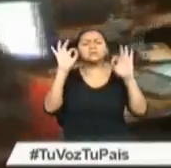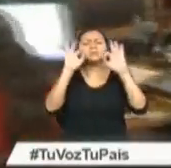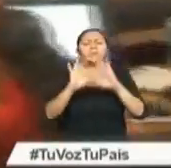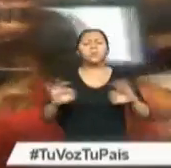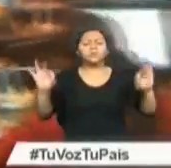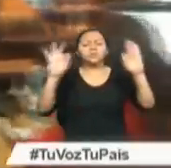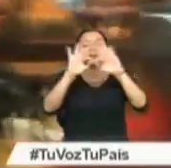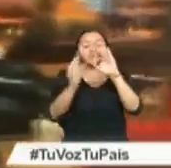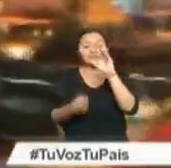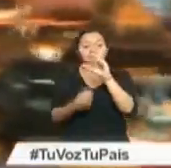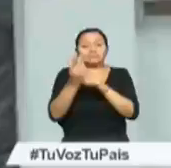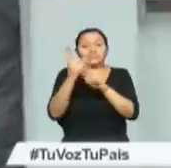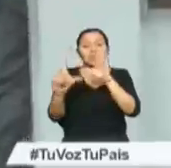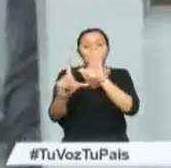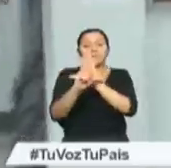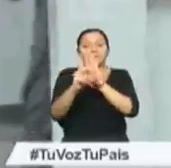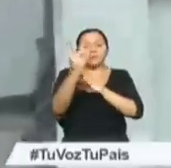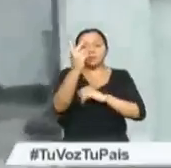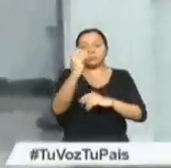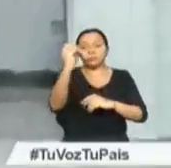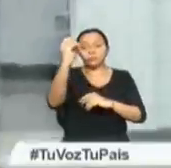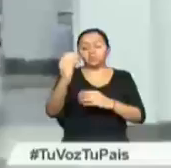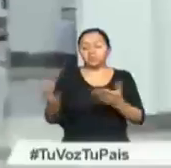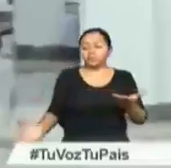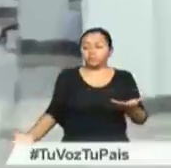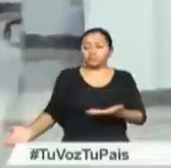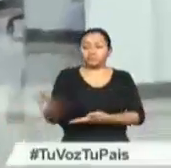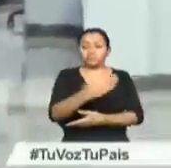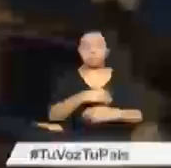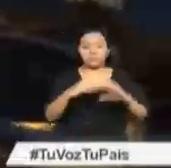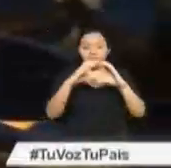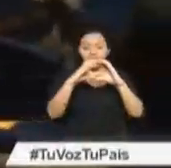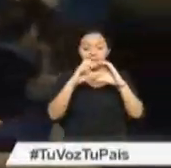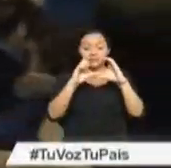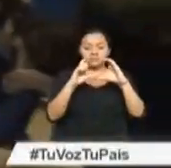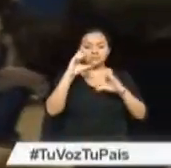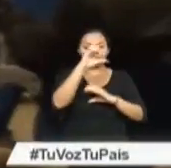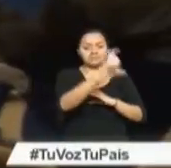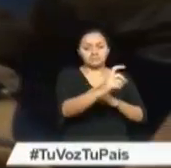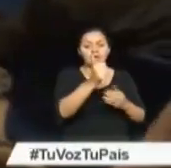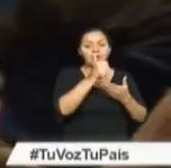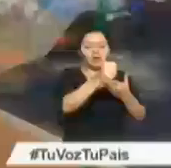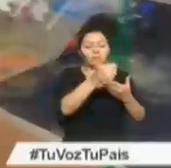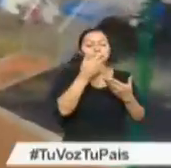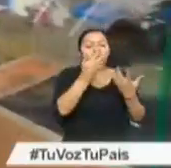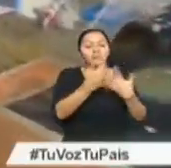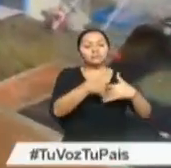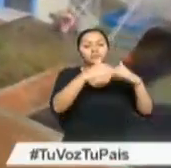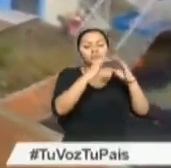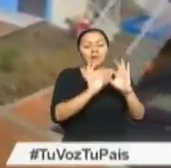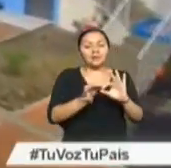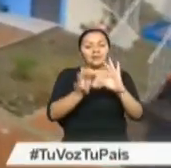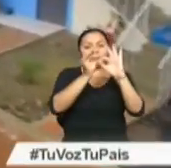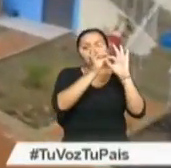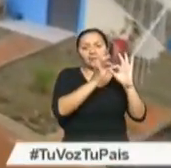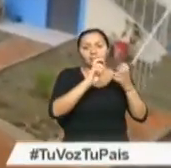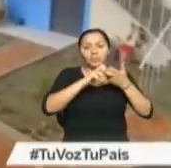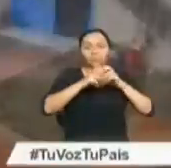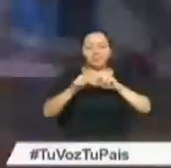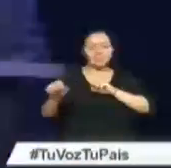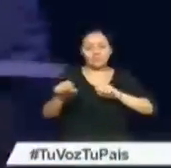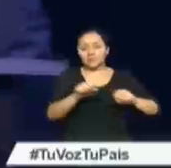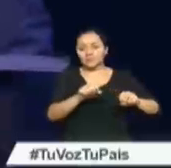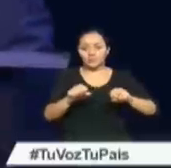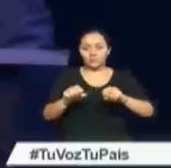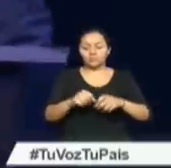la creación de la Ley Solidaria, que permitirá recaudar una parte de los recursos que se necesitan para la reconstrucción de las zonas